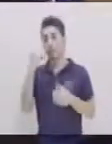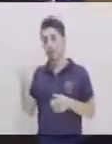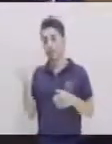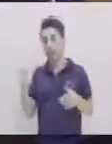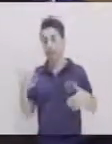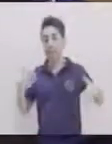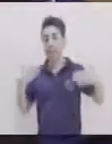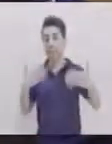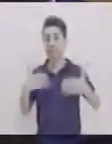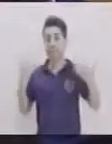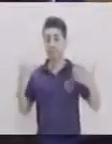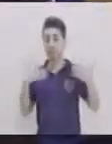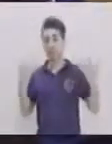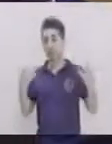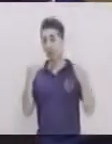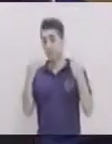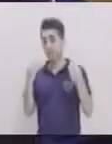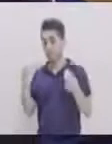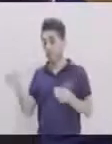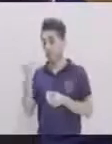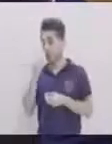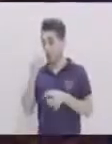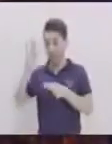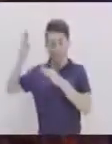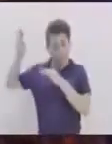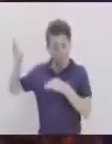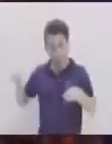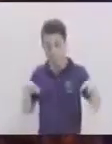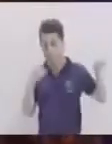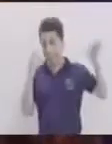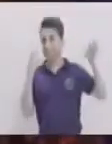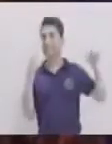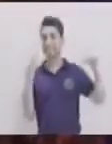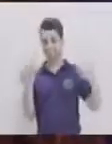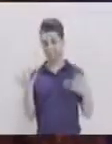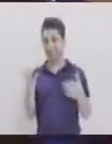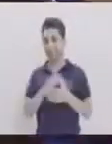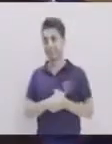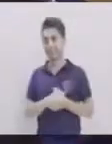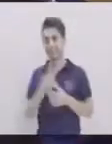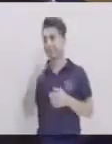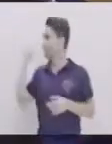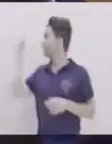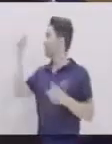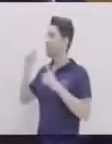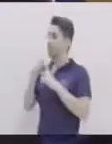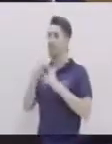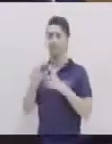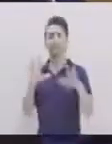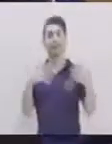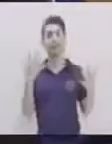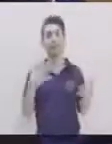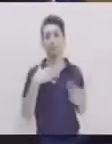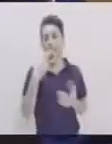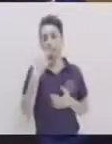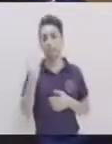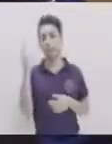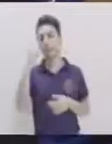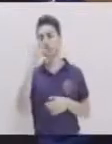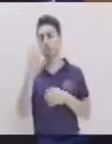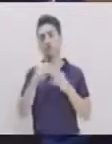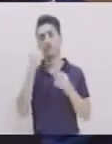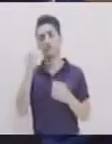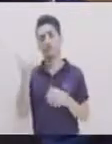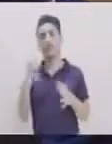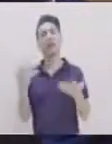Sofía disfruta mucho comer sandía. ¿Qué palabra es la que rima con el nombre de